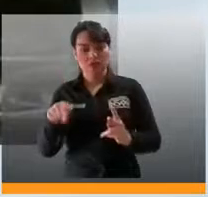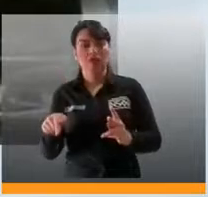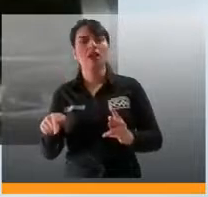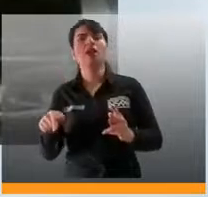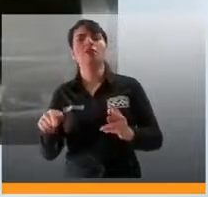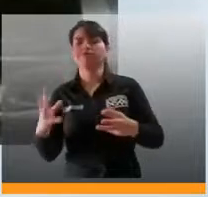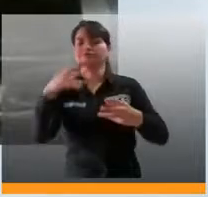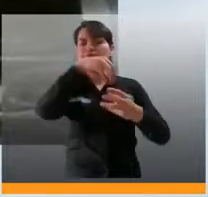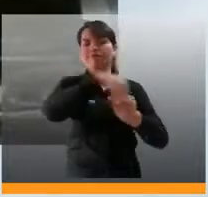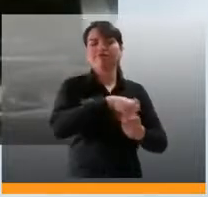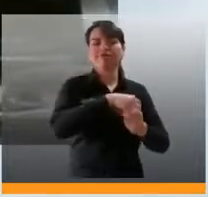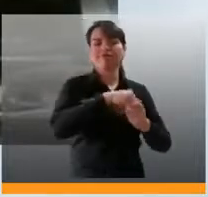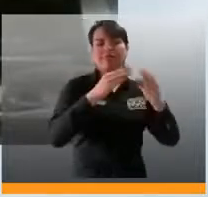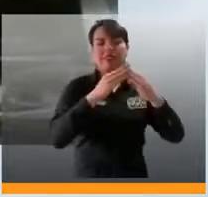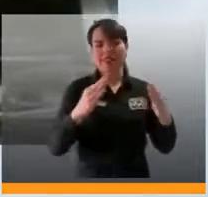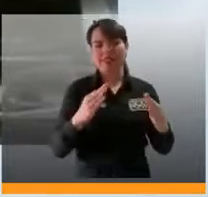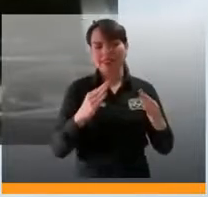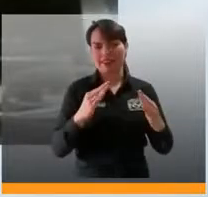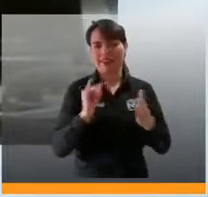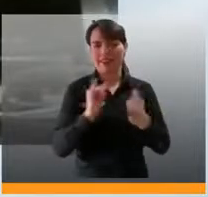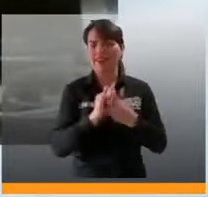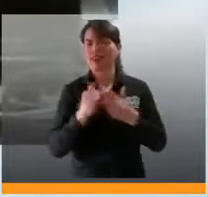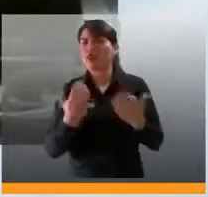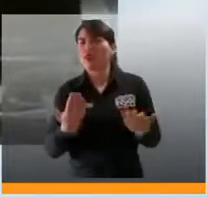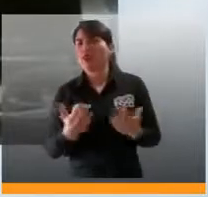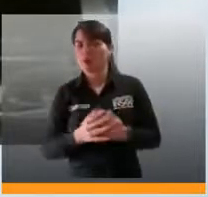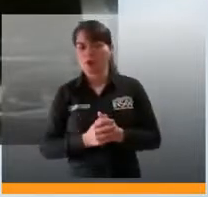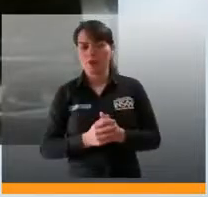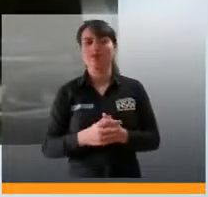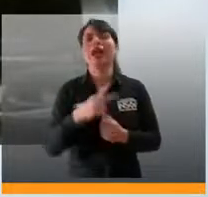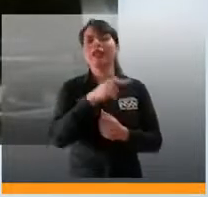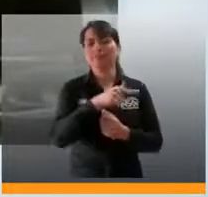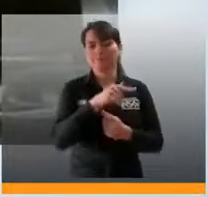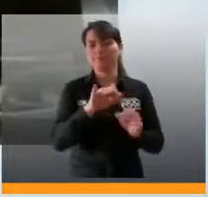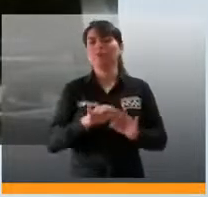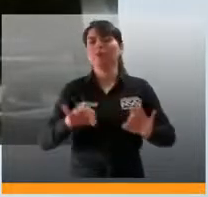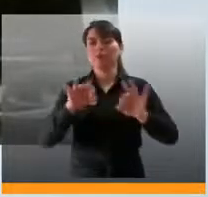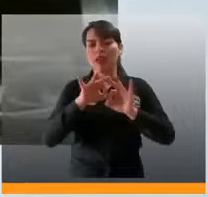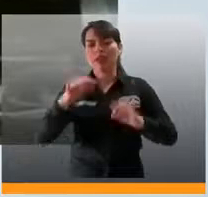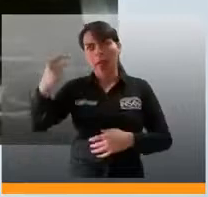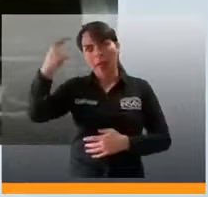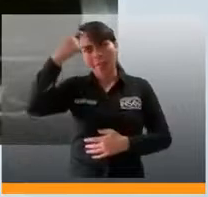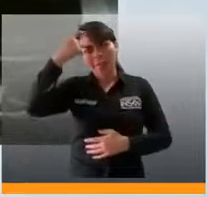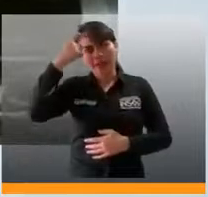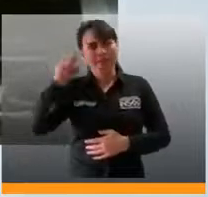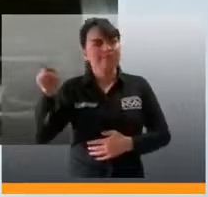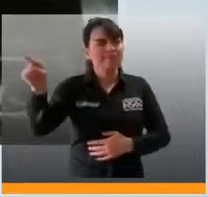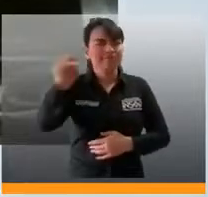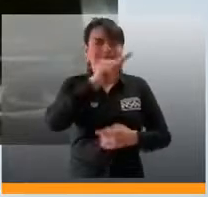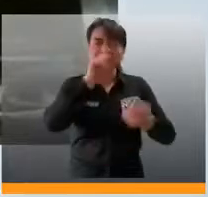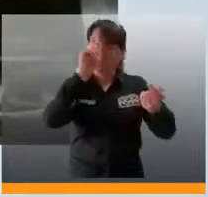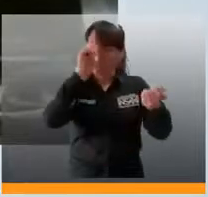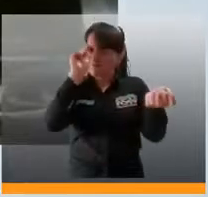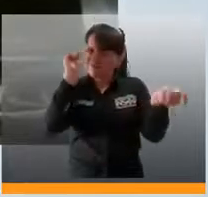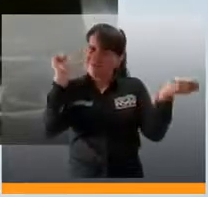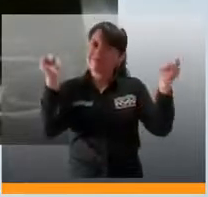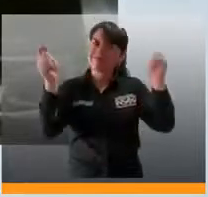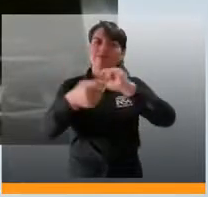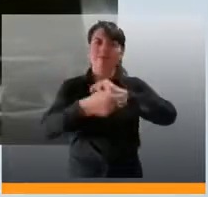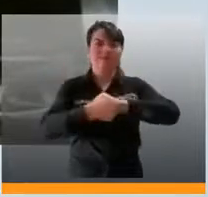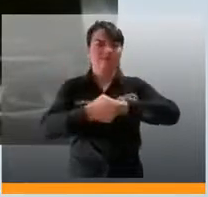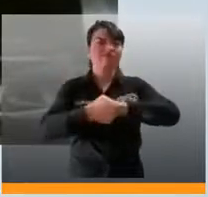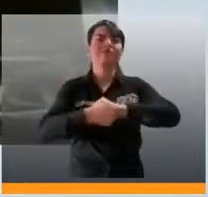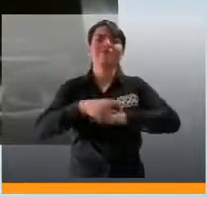Nosotros hemos venido trabajando, esto supone un cambio de mentalidad, un cambio, una reforma